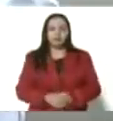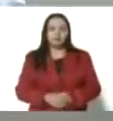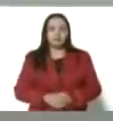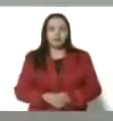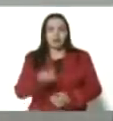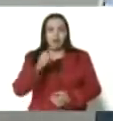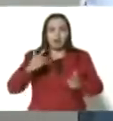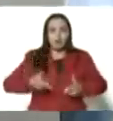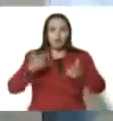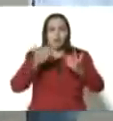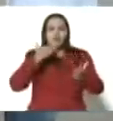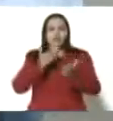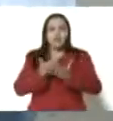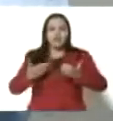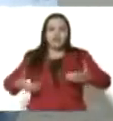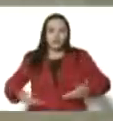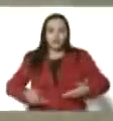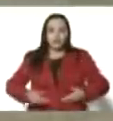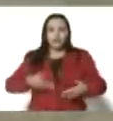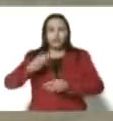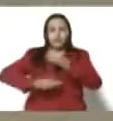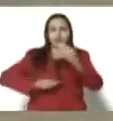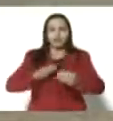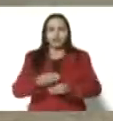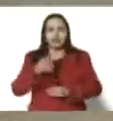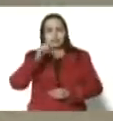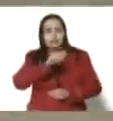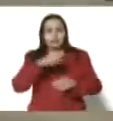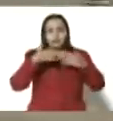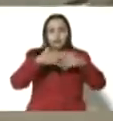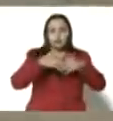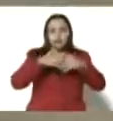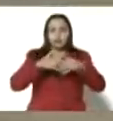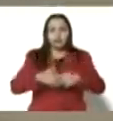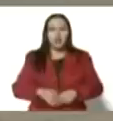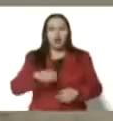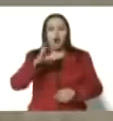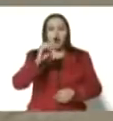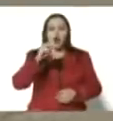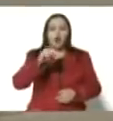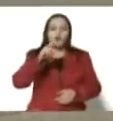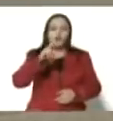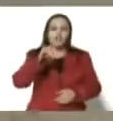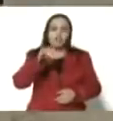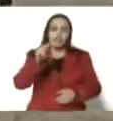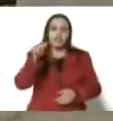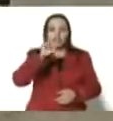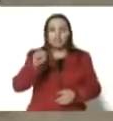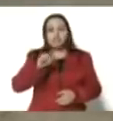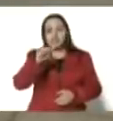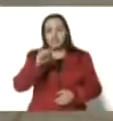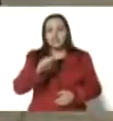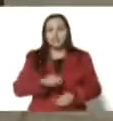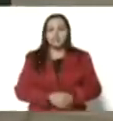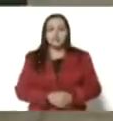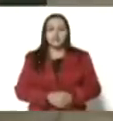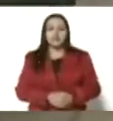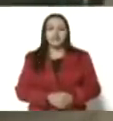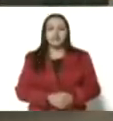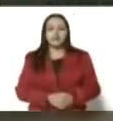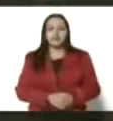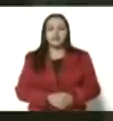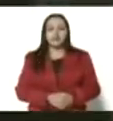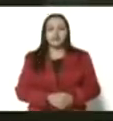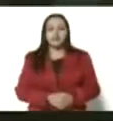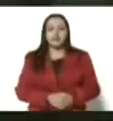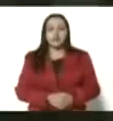posible también gracias a ese esfuerzo realizado por esta empresa Conviasa, empresa del Estado venezolano.